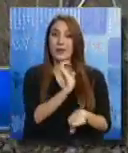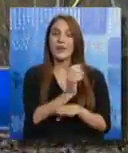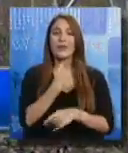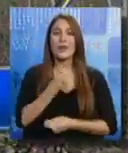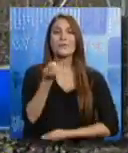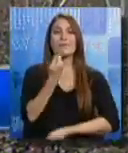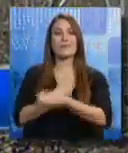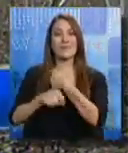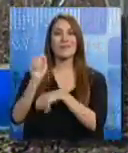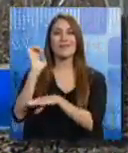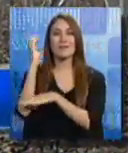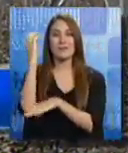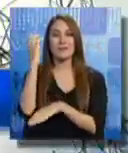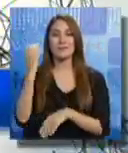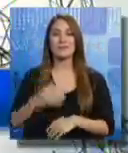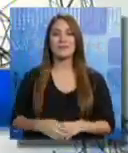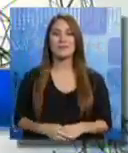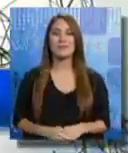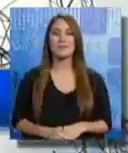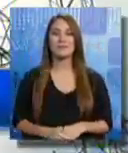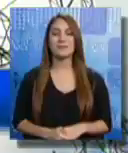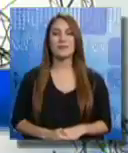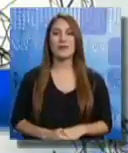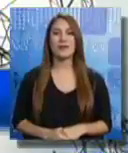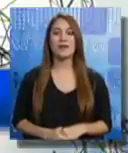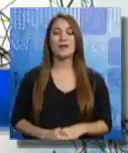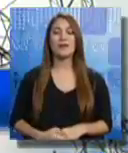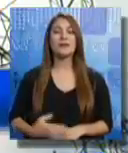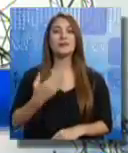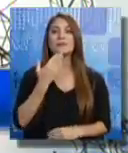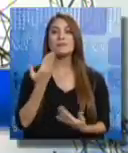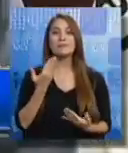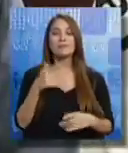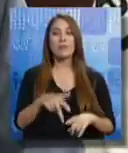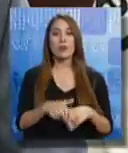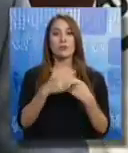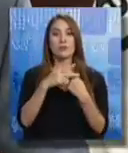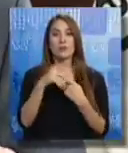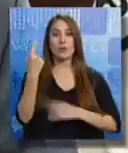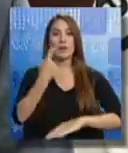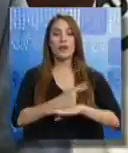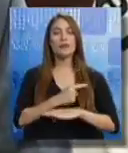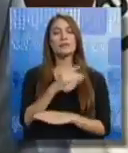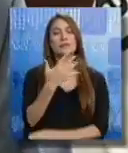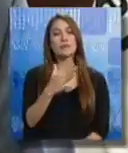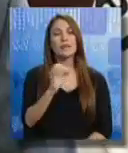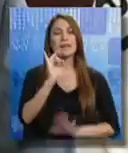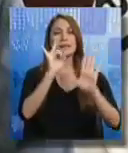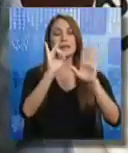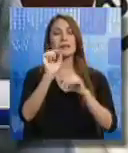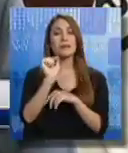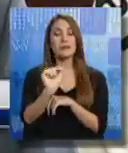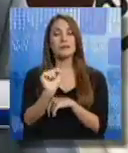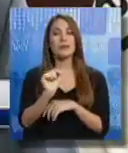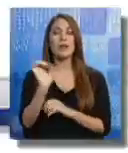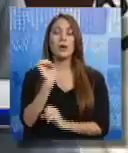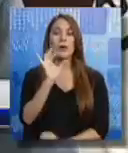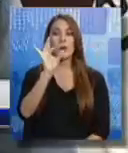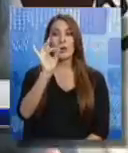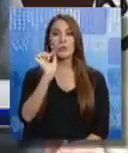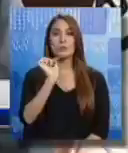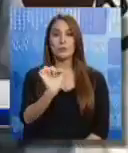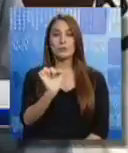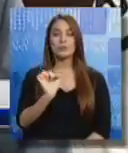al vecino país del norte. Comenzamos en 1000 megavatios hora día, pero vamos a llegar hasta 7000 u 8000.